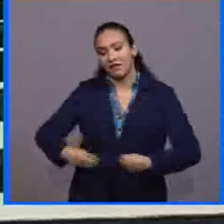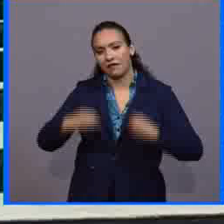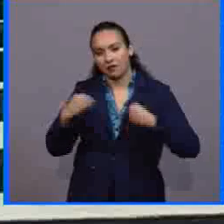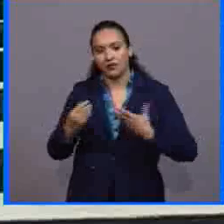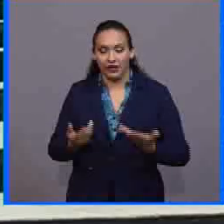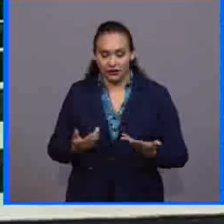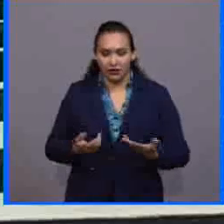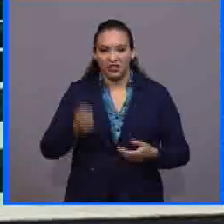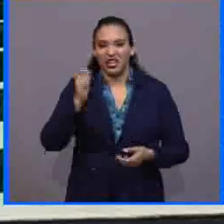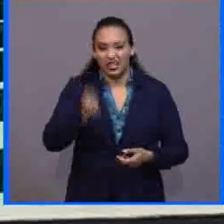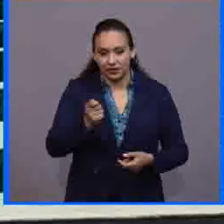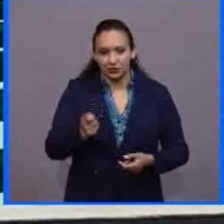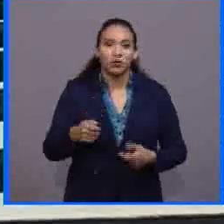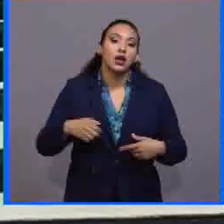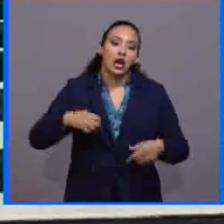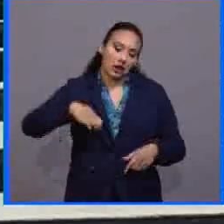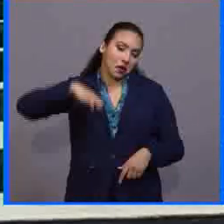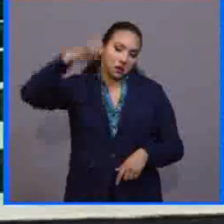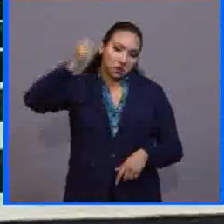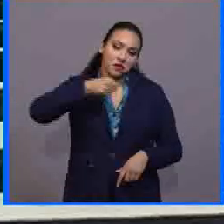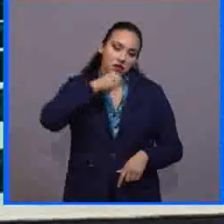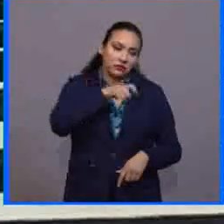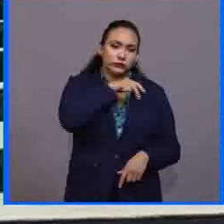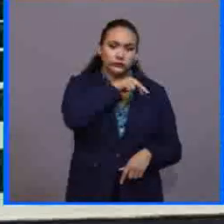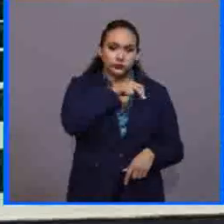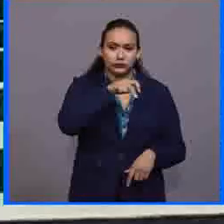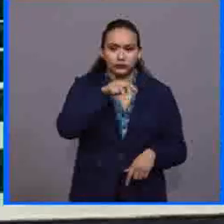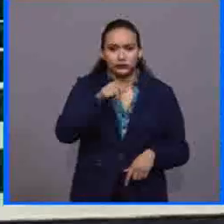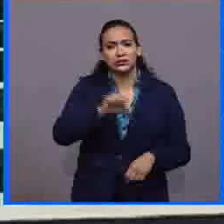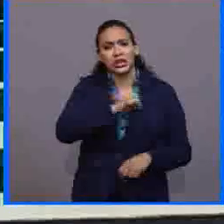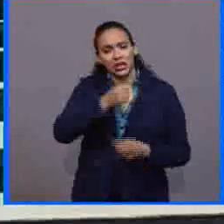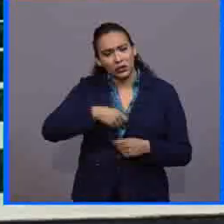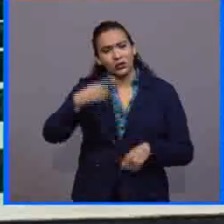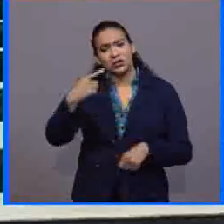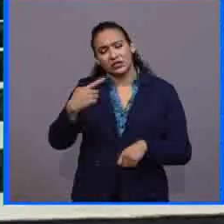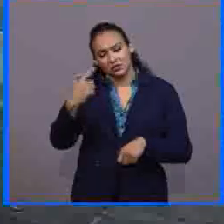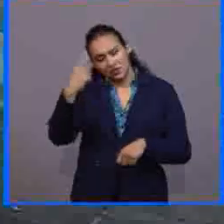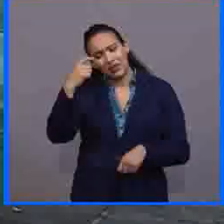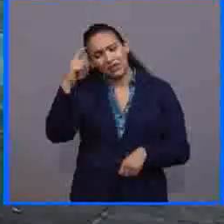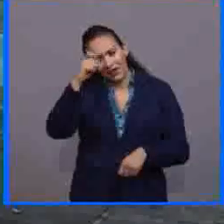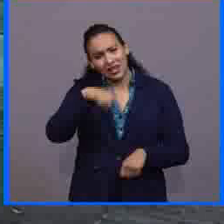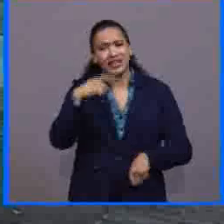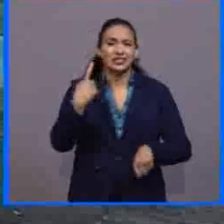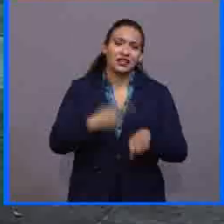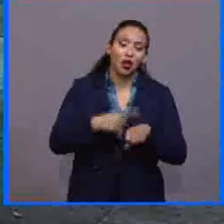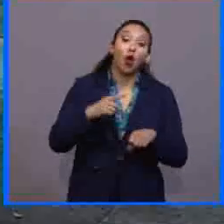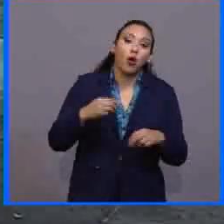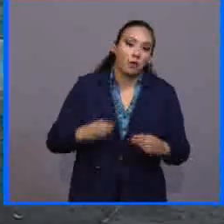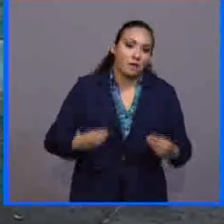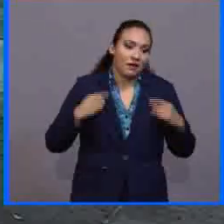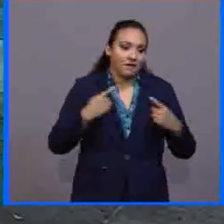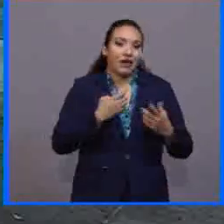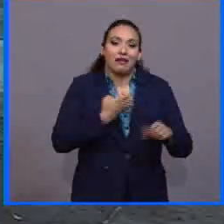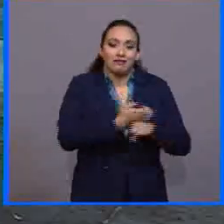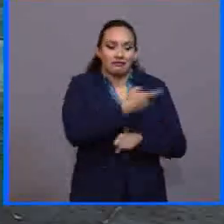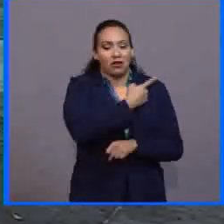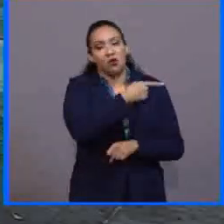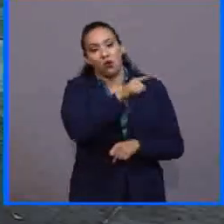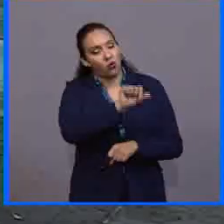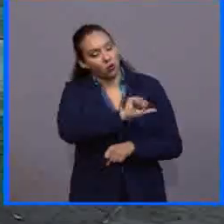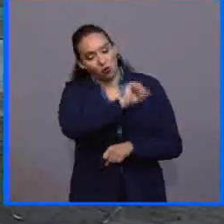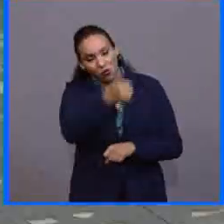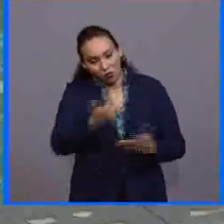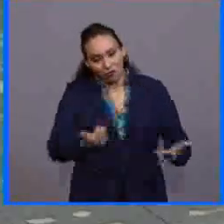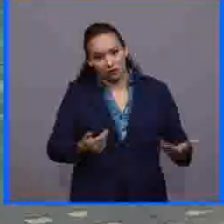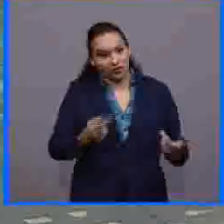se limita su derecho a desplazarse por motivos de salud o por cuestiones de residencia en otro estado o, en el